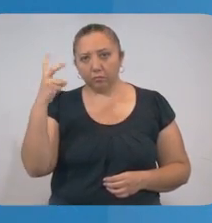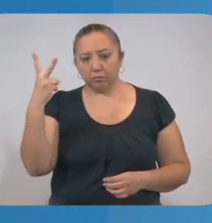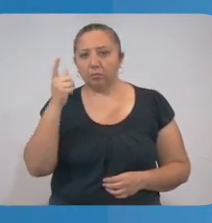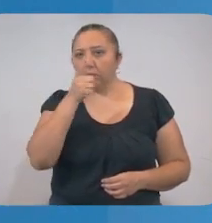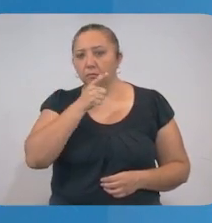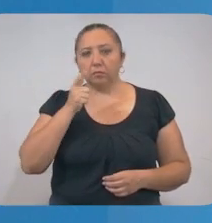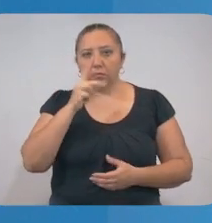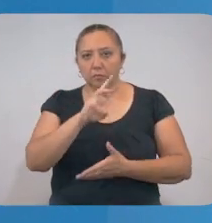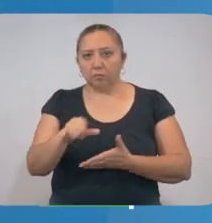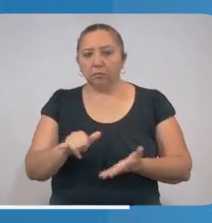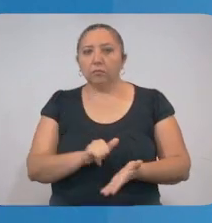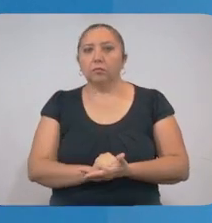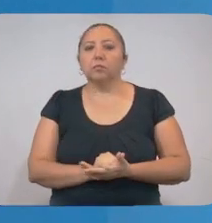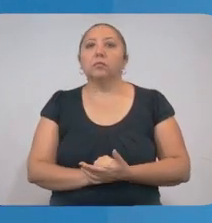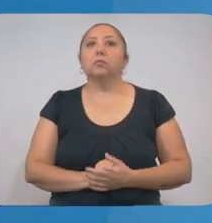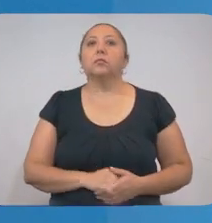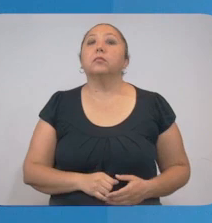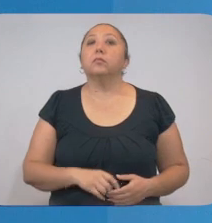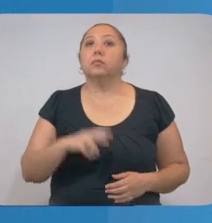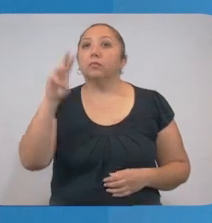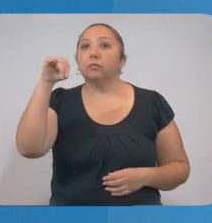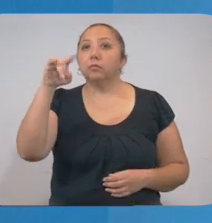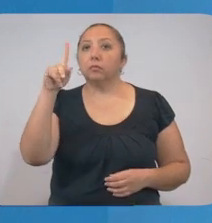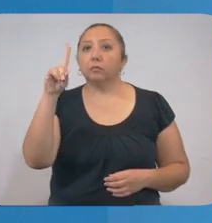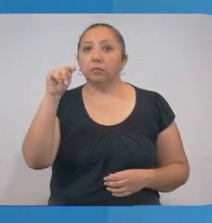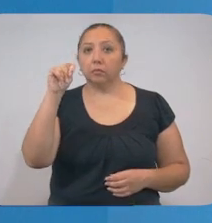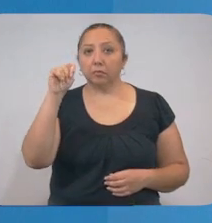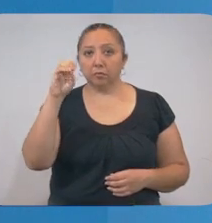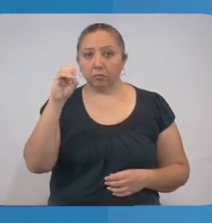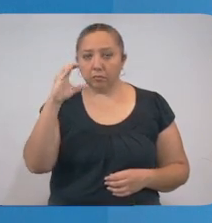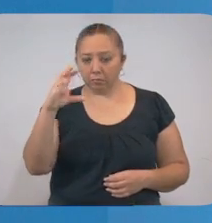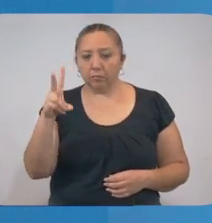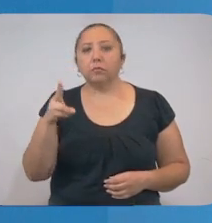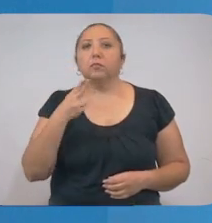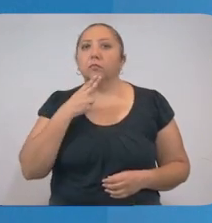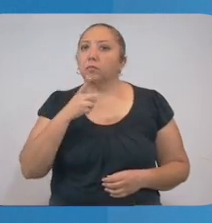hela, le kant ana geche helupata la wilik letsak yakun nukik letano.